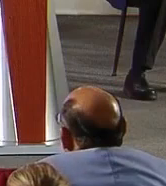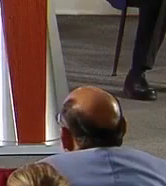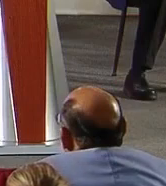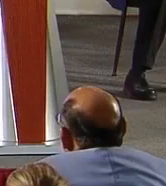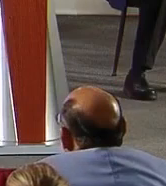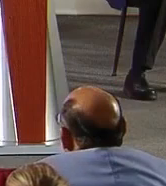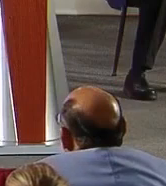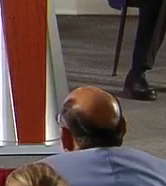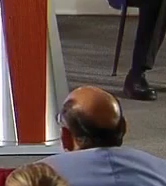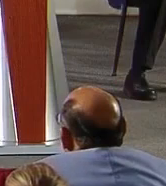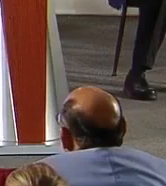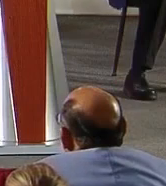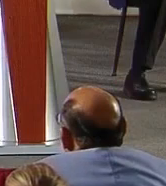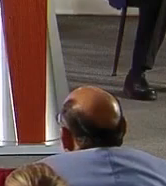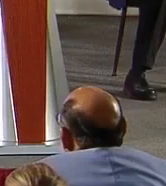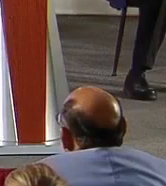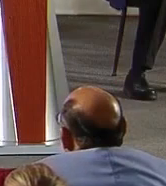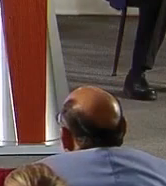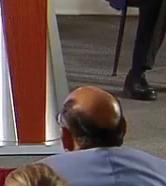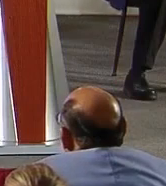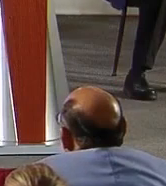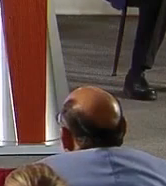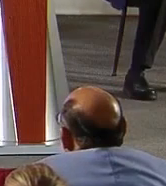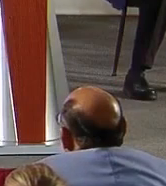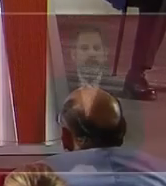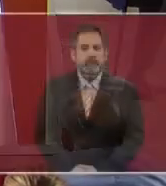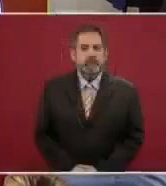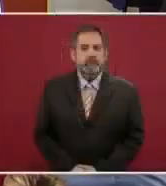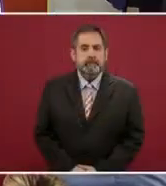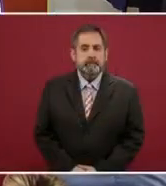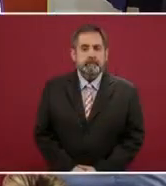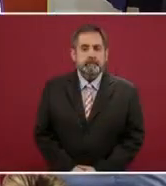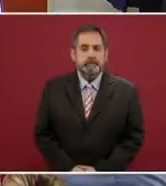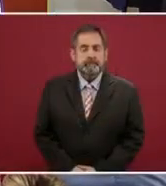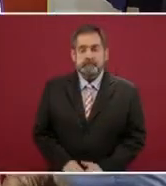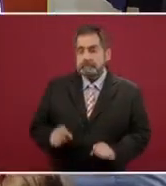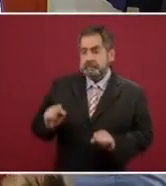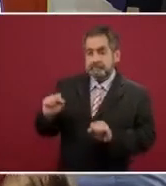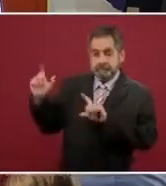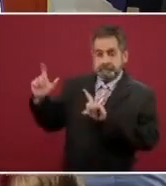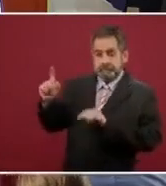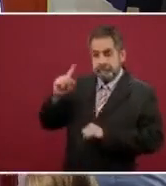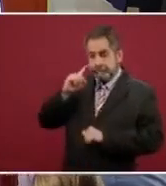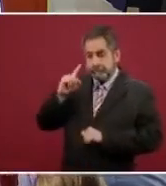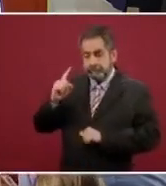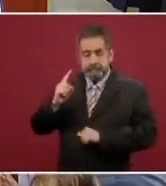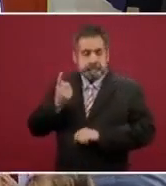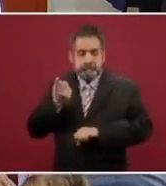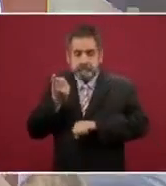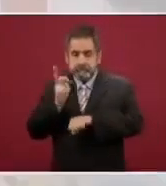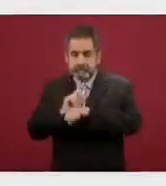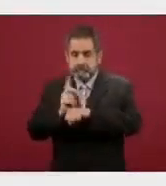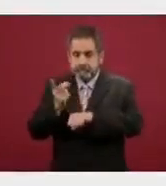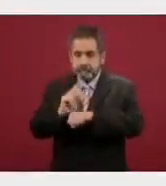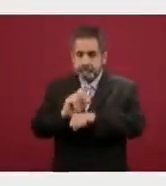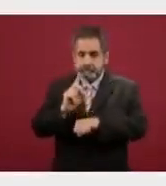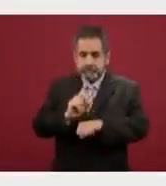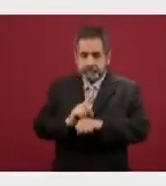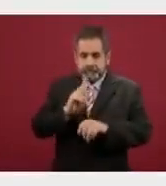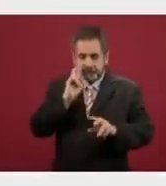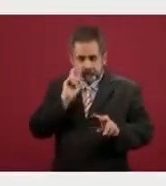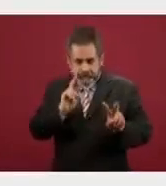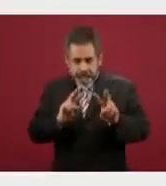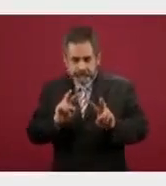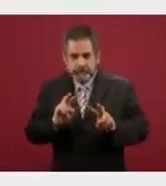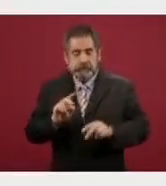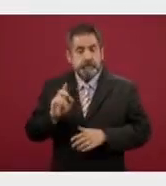que vemos es esta curva epidémica que hemos explicado, es el número de casos que se dan por día. No se alcanza a ver porque las letras son muy pequeñas,